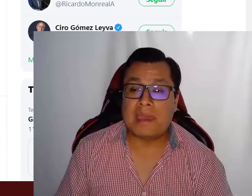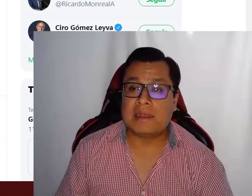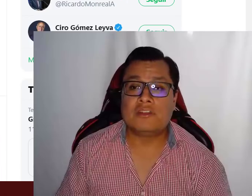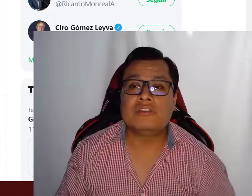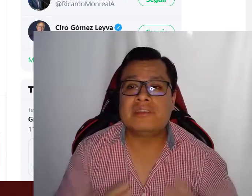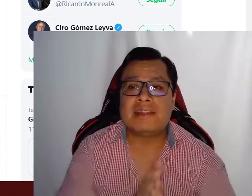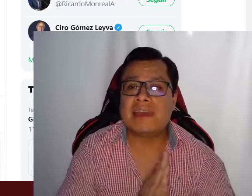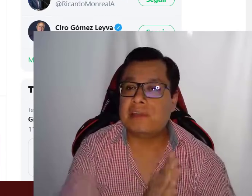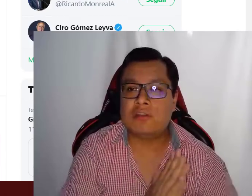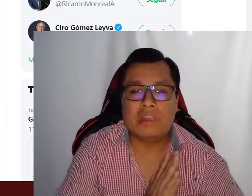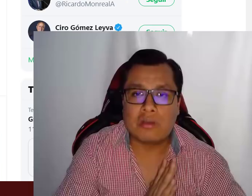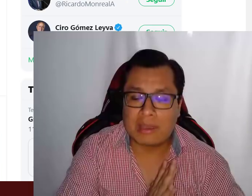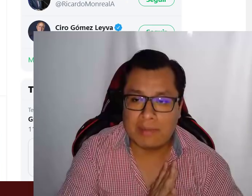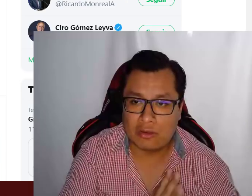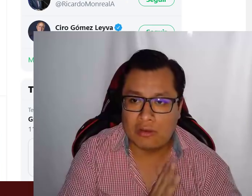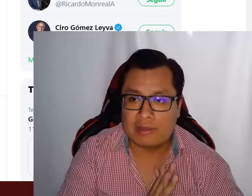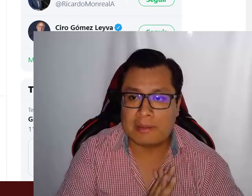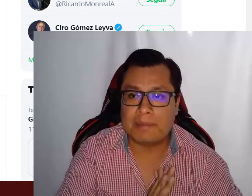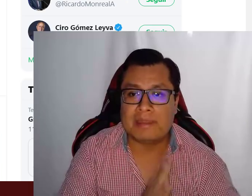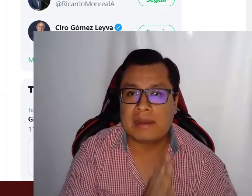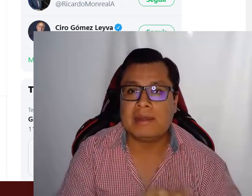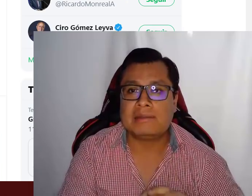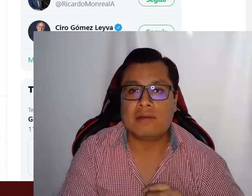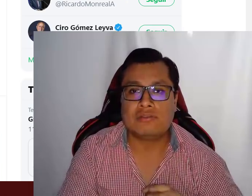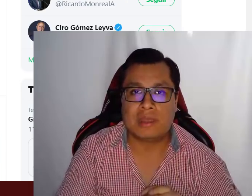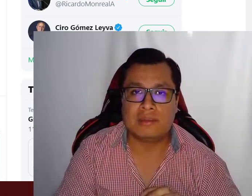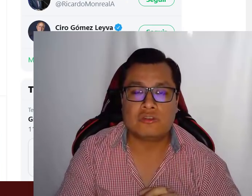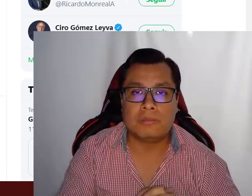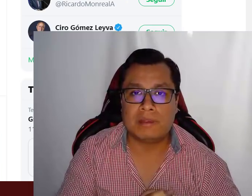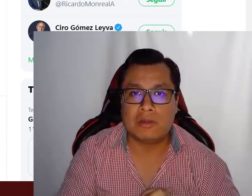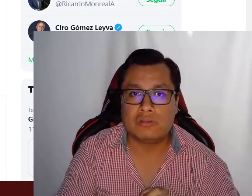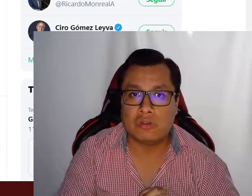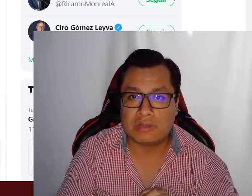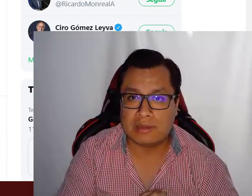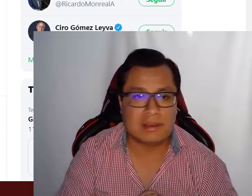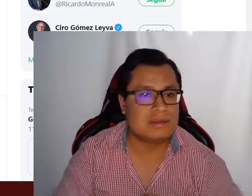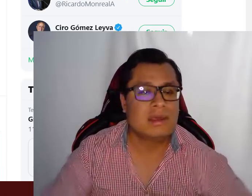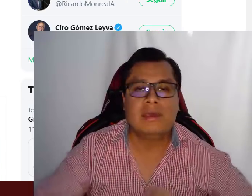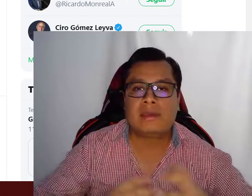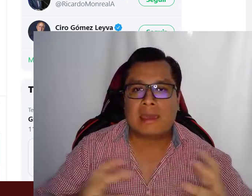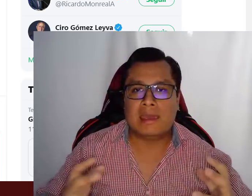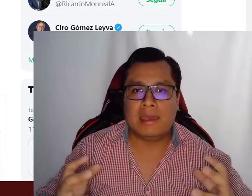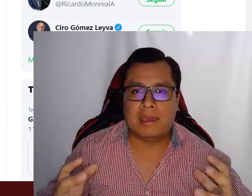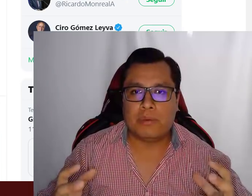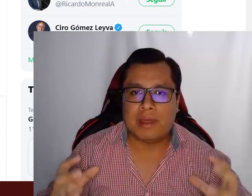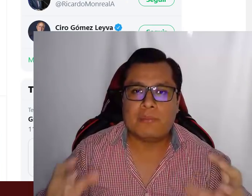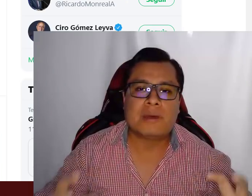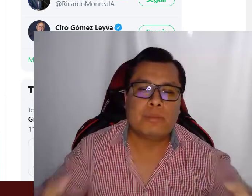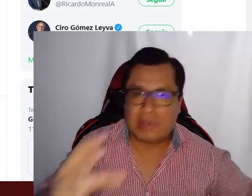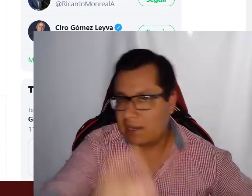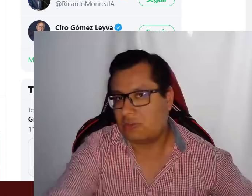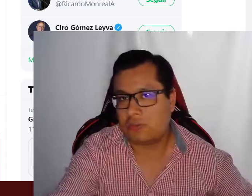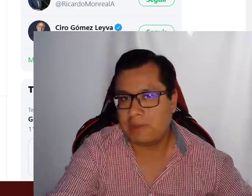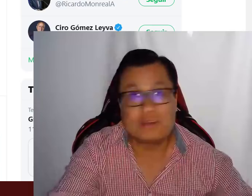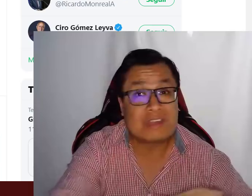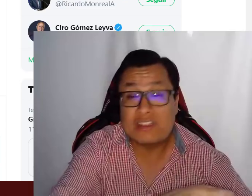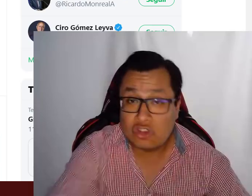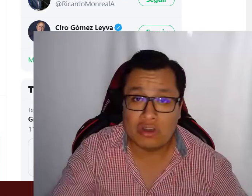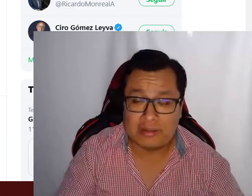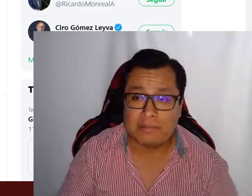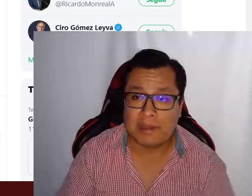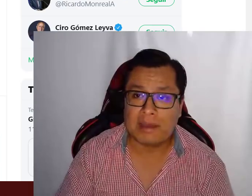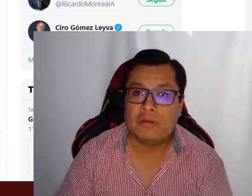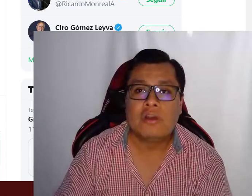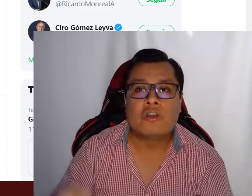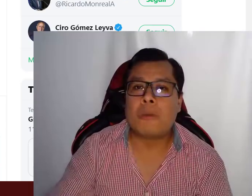asunto. Bien, entonces el día de hoy lo único que vengo es a pedirles a ustedes, compañeros docentes, que podamos apoyar a estos compañeros que